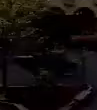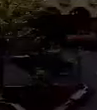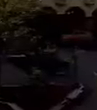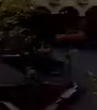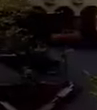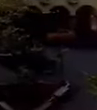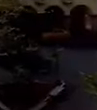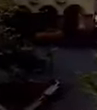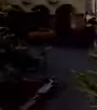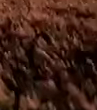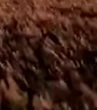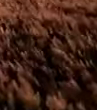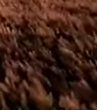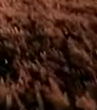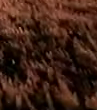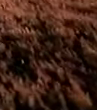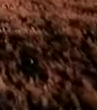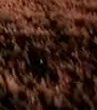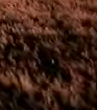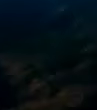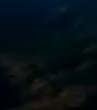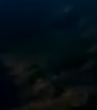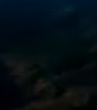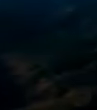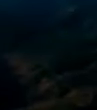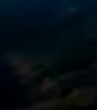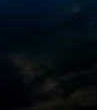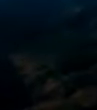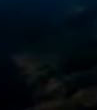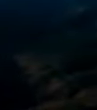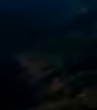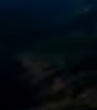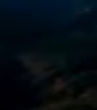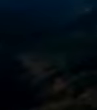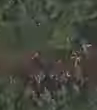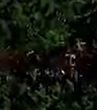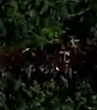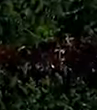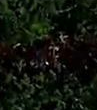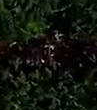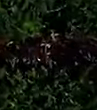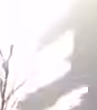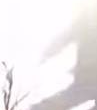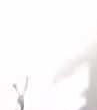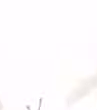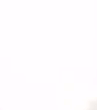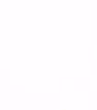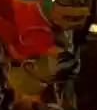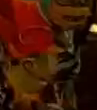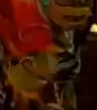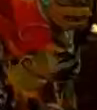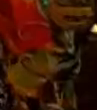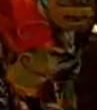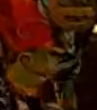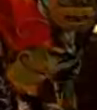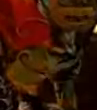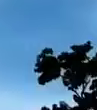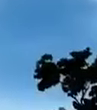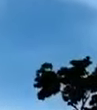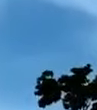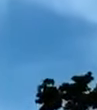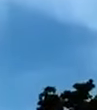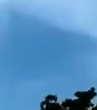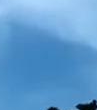Transmite el gobierno de El Salvador. Todos los canales y emisoras deben enlazarse a la cadena nacional de radio